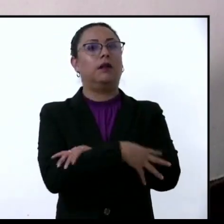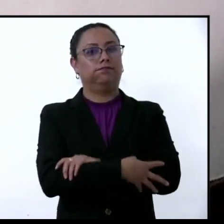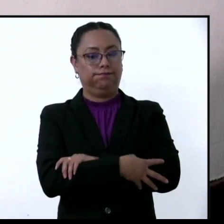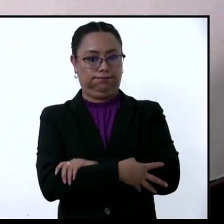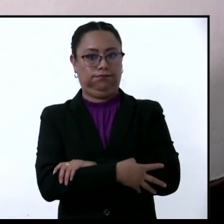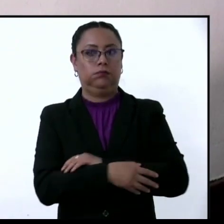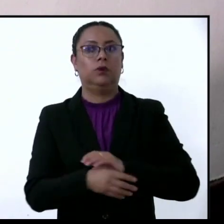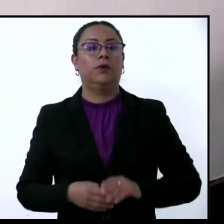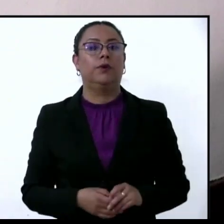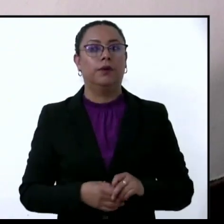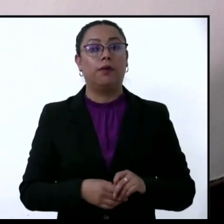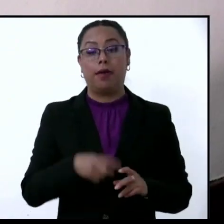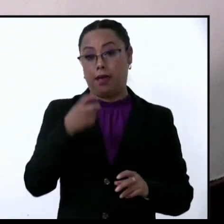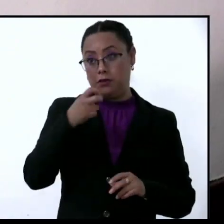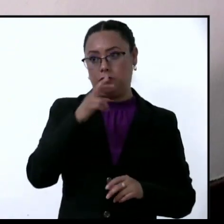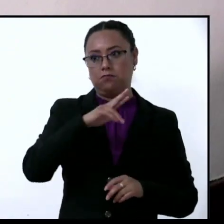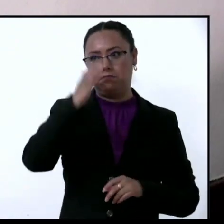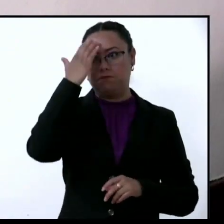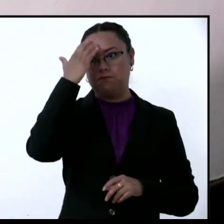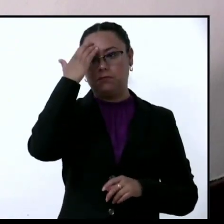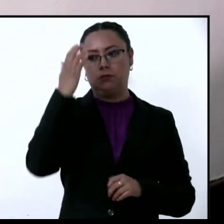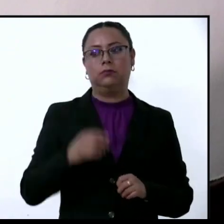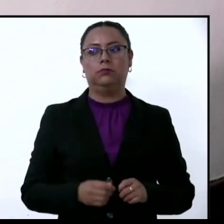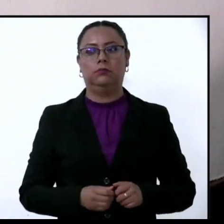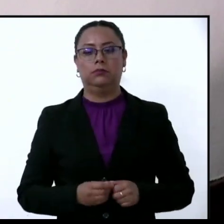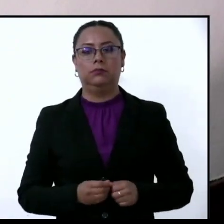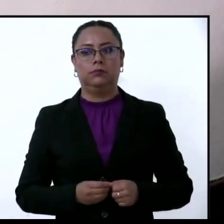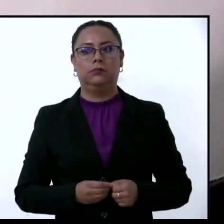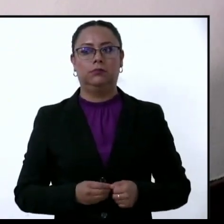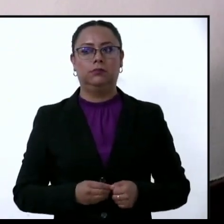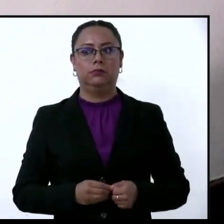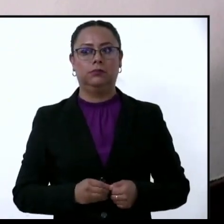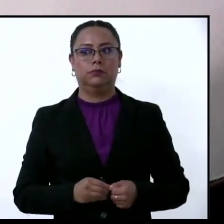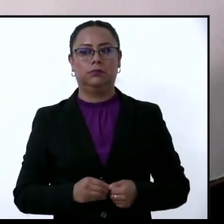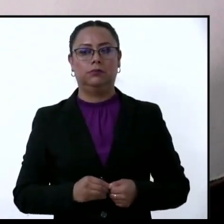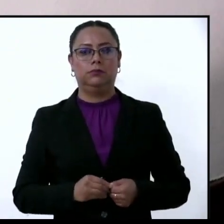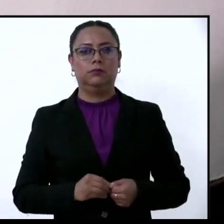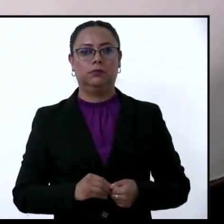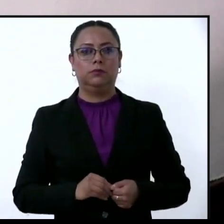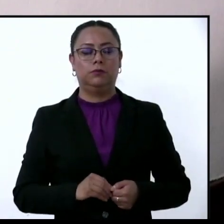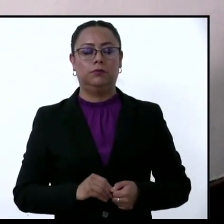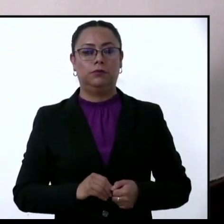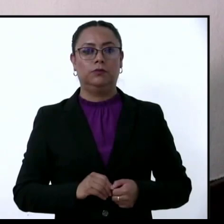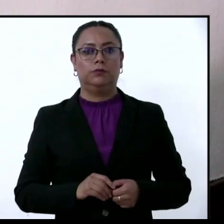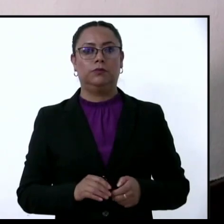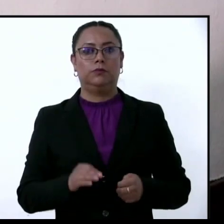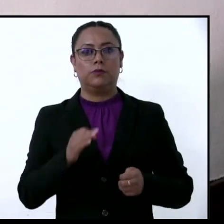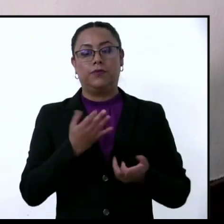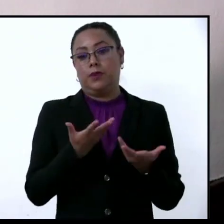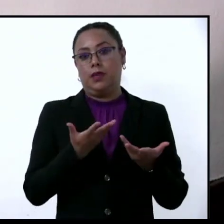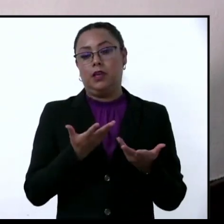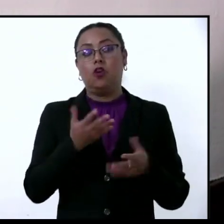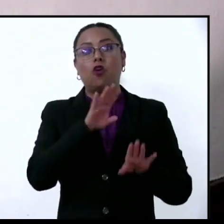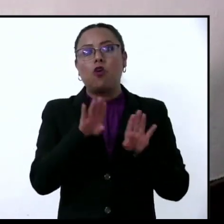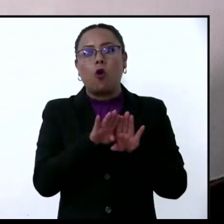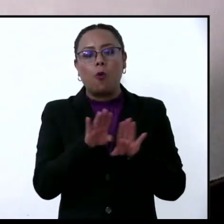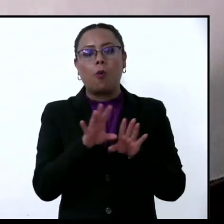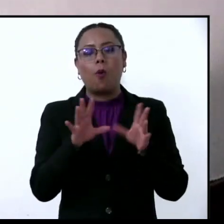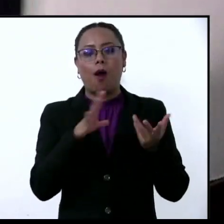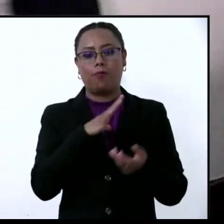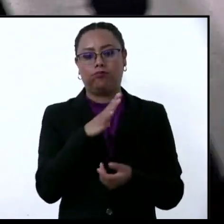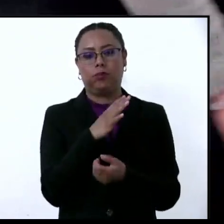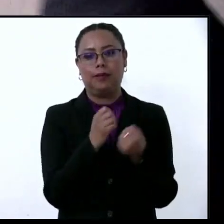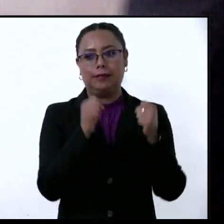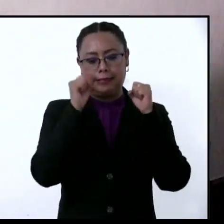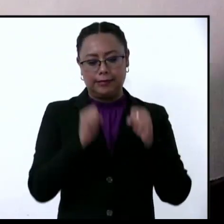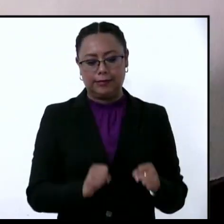y que hay que reconocer la vuelta que le ha dado al seguro de desempleo. Era ya un programa